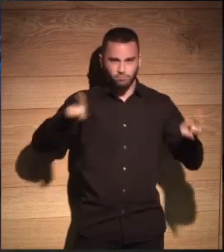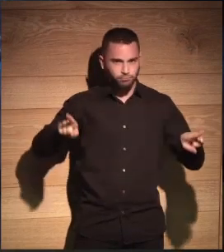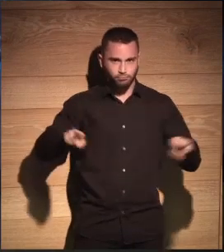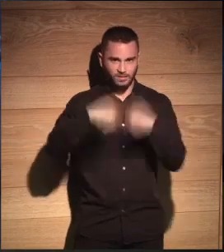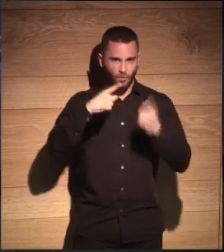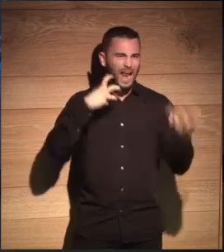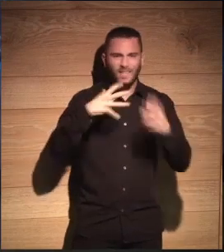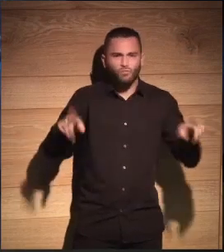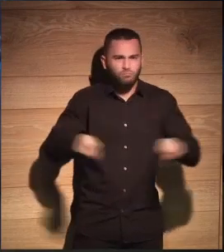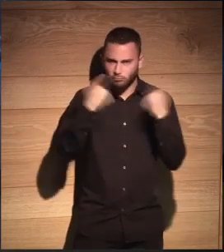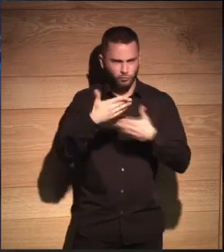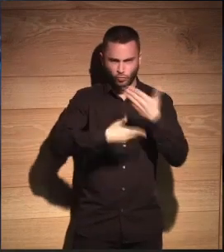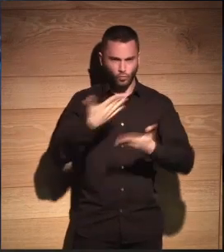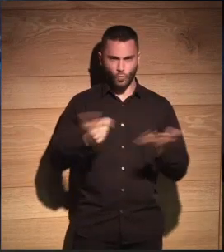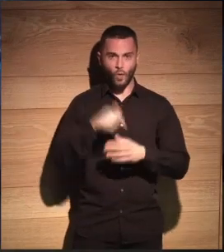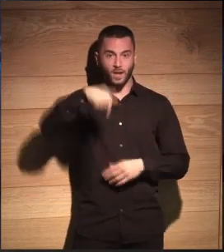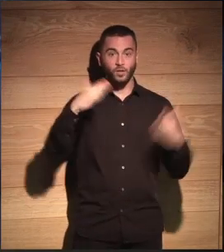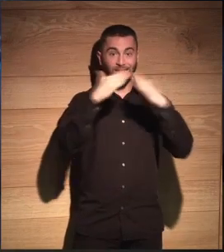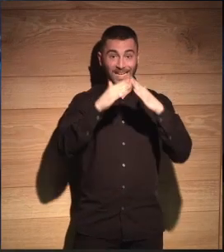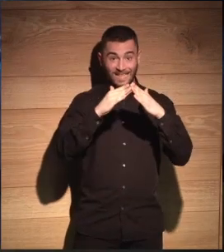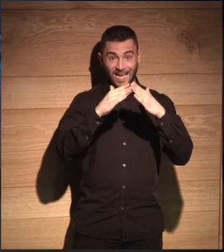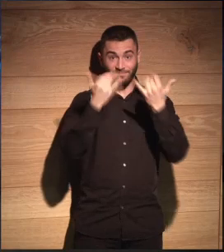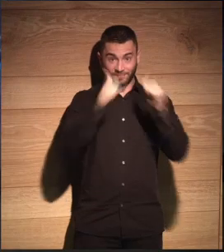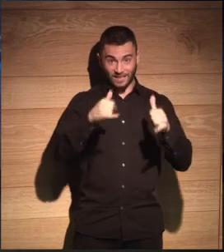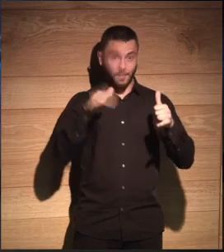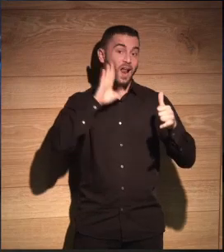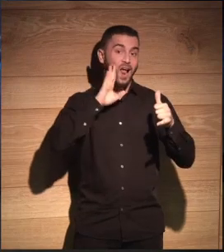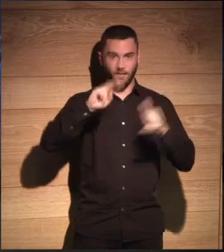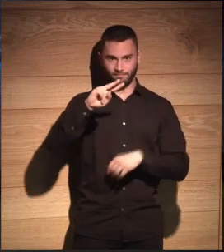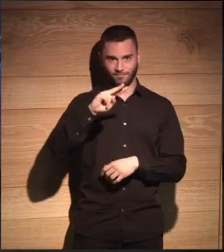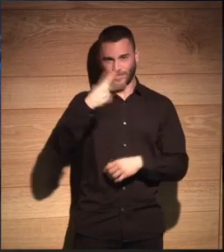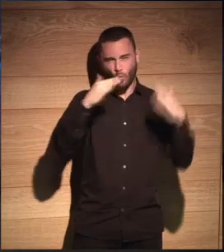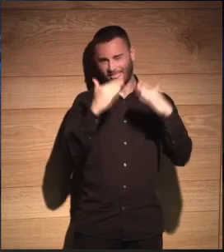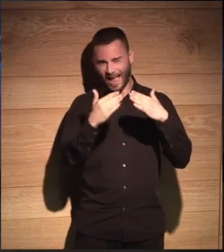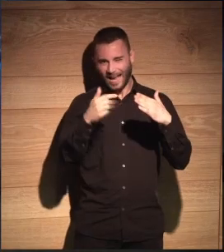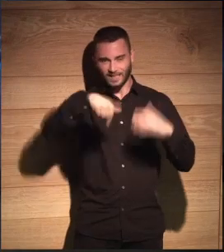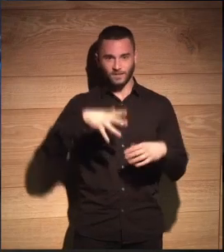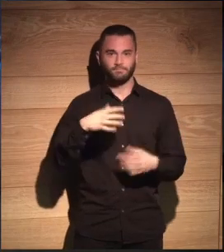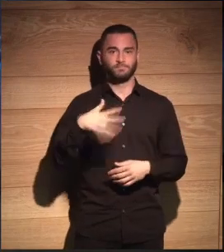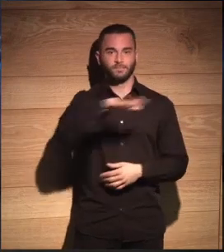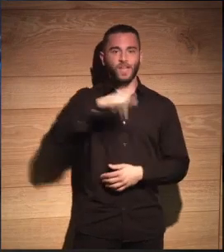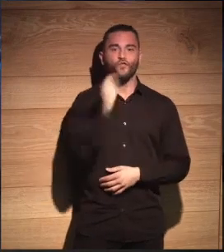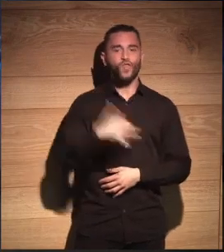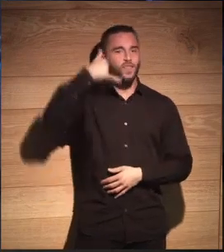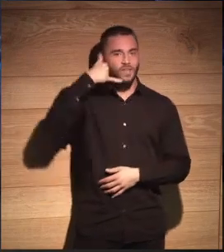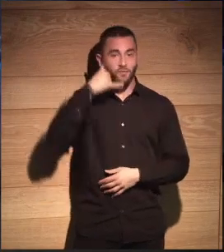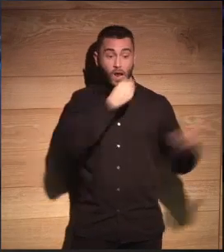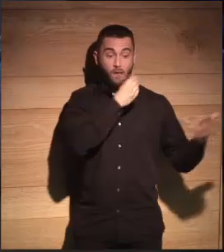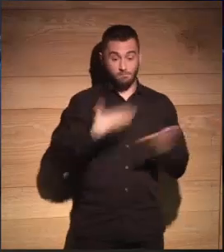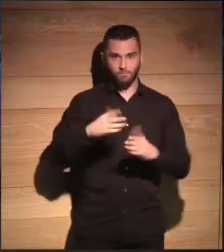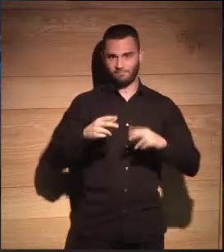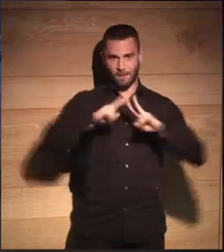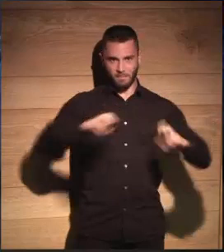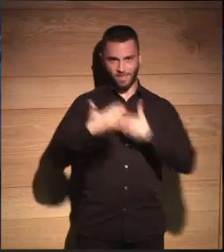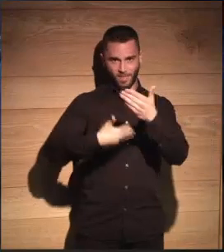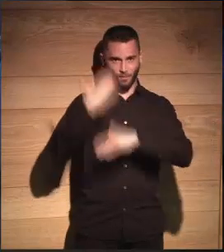Y hoy no solo estamos en la segunda casa del festival, que es Espacio Fundación Telefónica, que lleva apoyándonos desde el principio, sino que encima nos